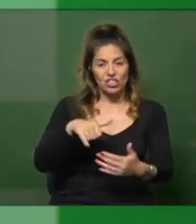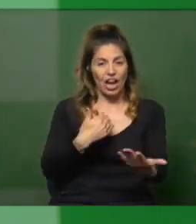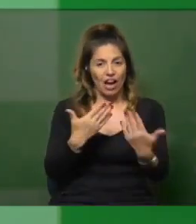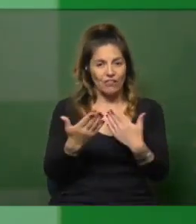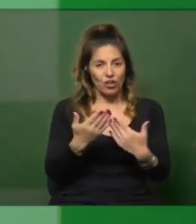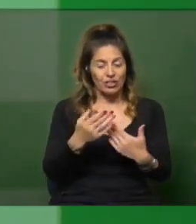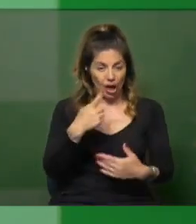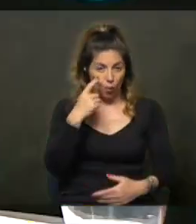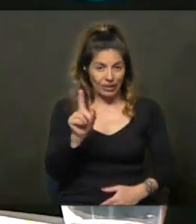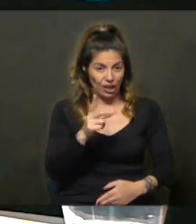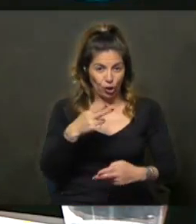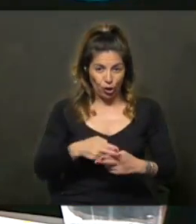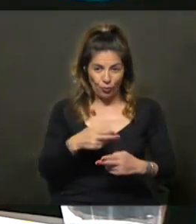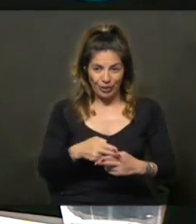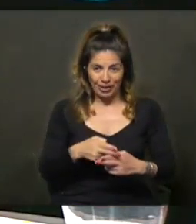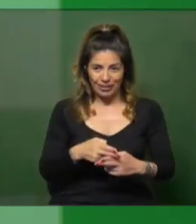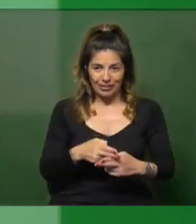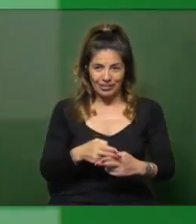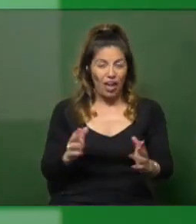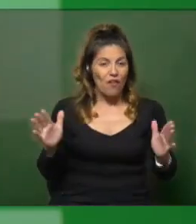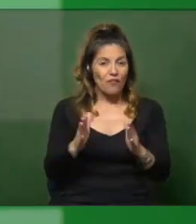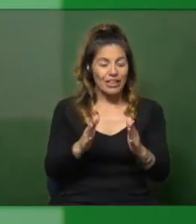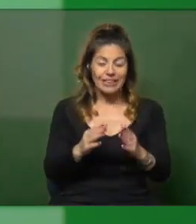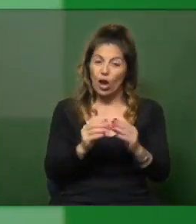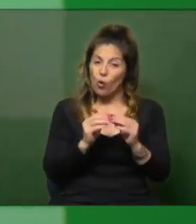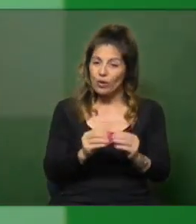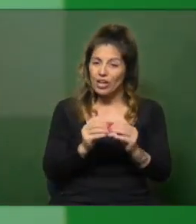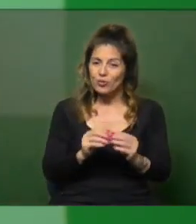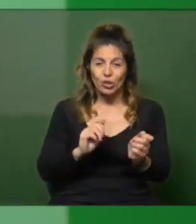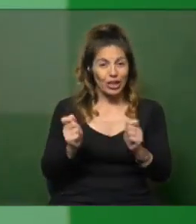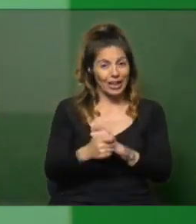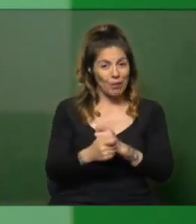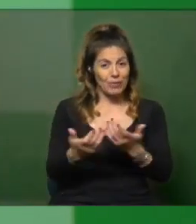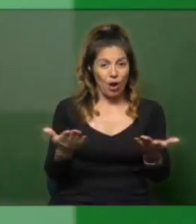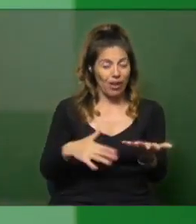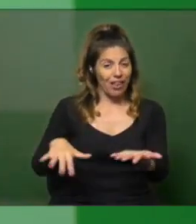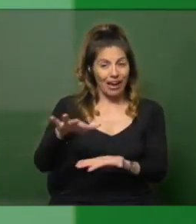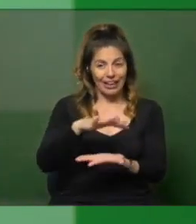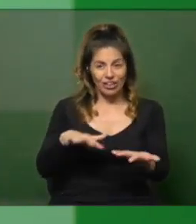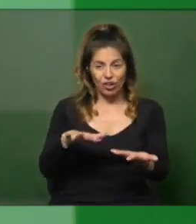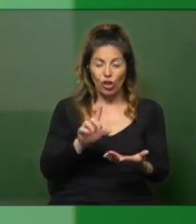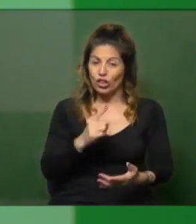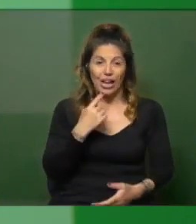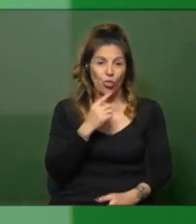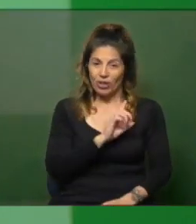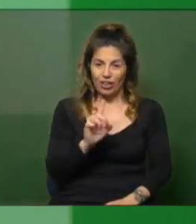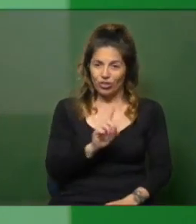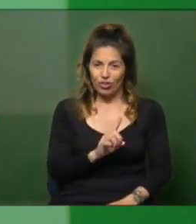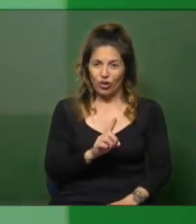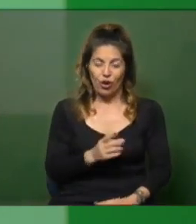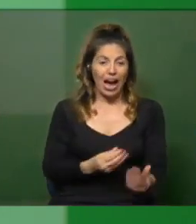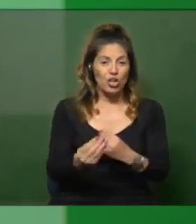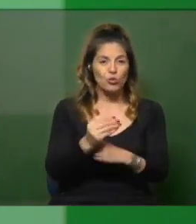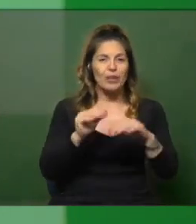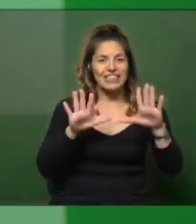nombra no o sea estamos frente a un asunto que cambia la ecuación en la región no tengan dudas ASUME el 10 de